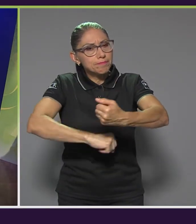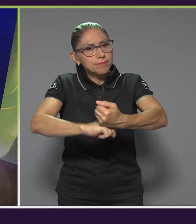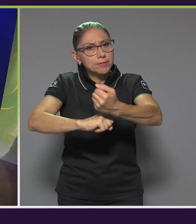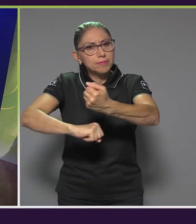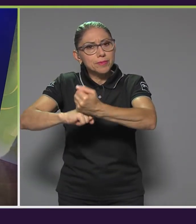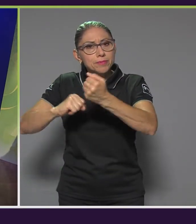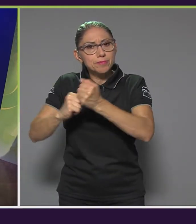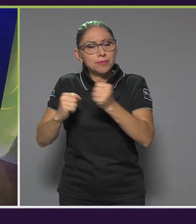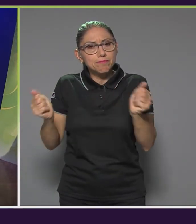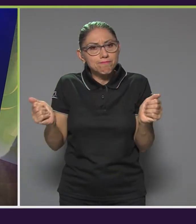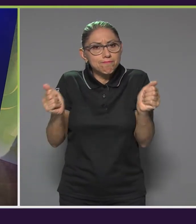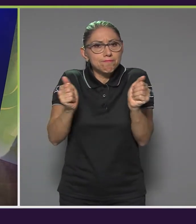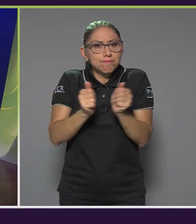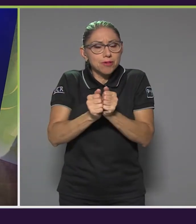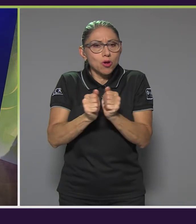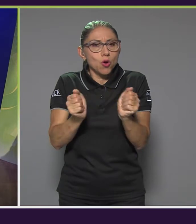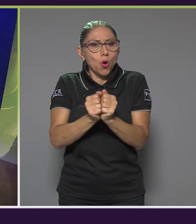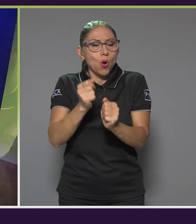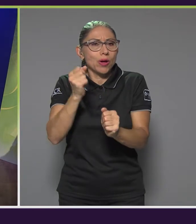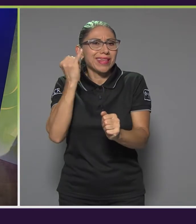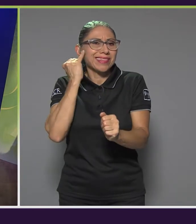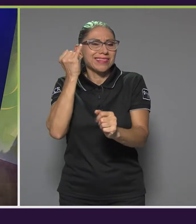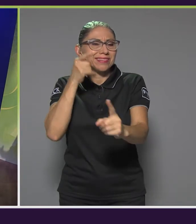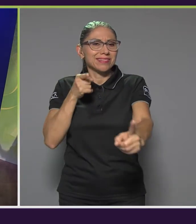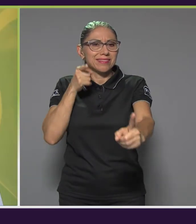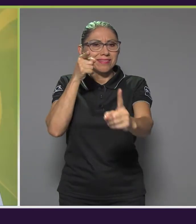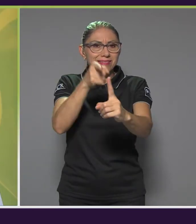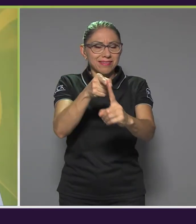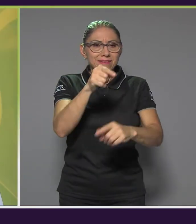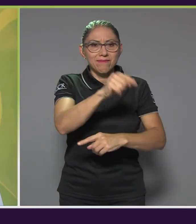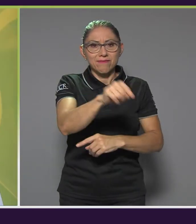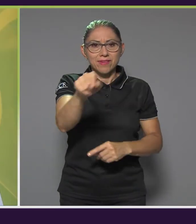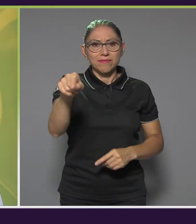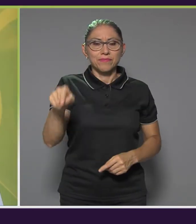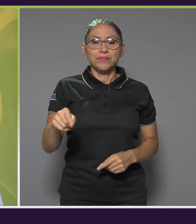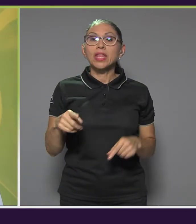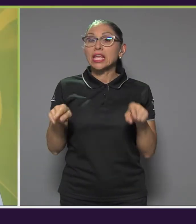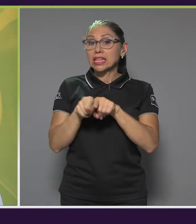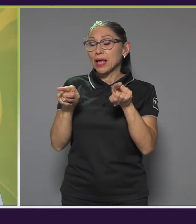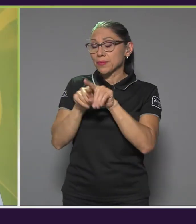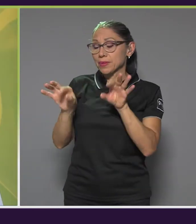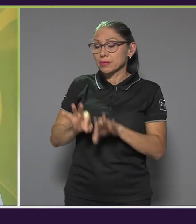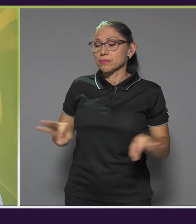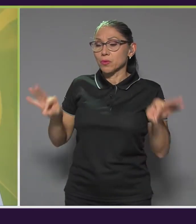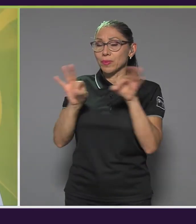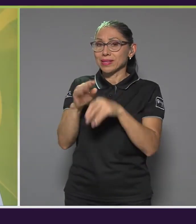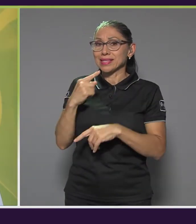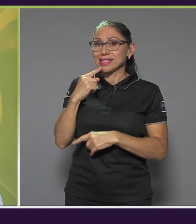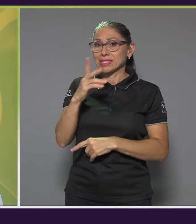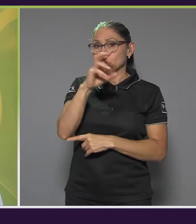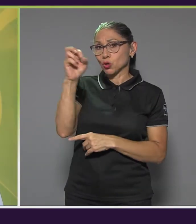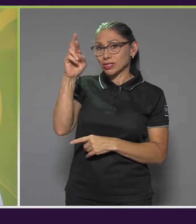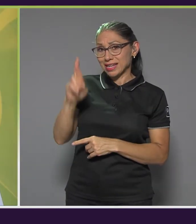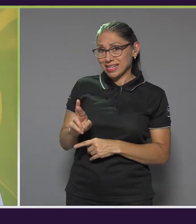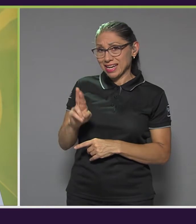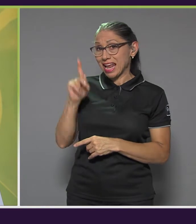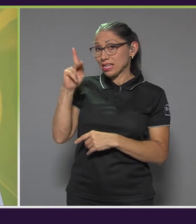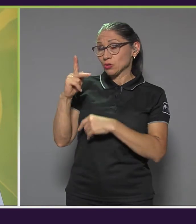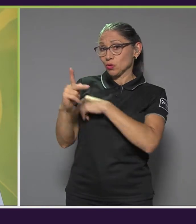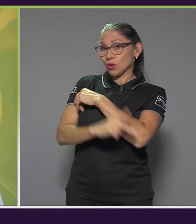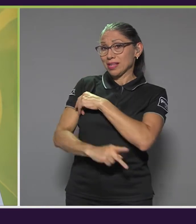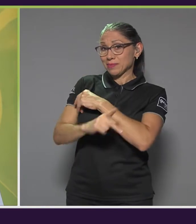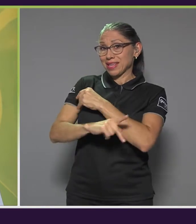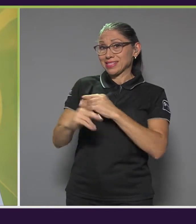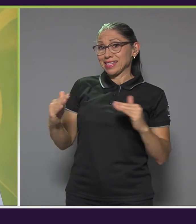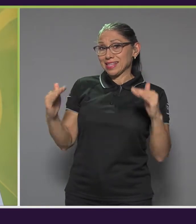caminando la iniciativa en cada una de las ciudades. Y es importante mencionar que Costa Rica es uno de los países de la región, que es América